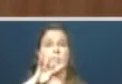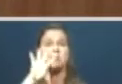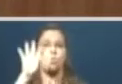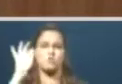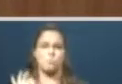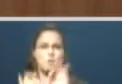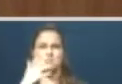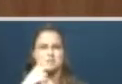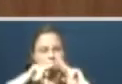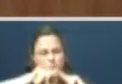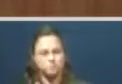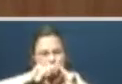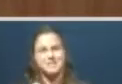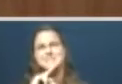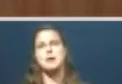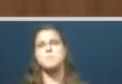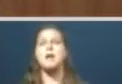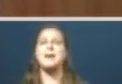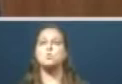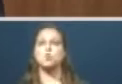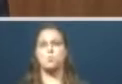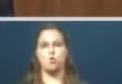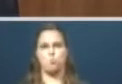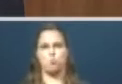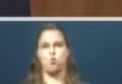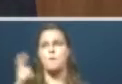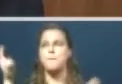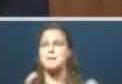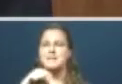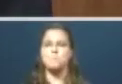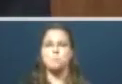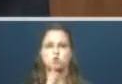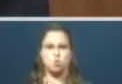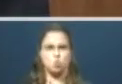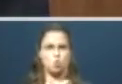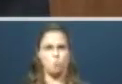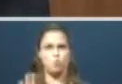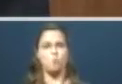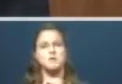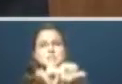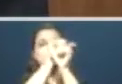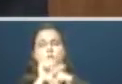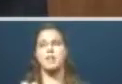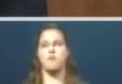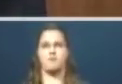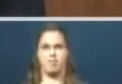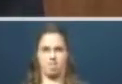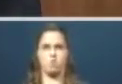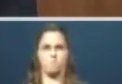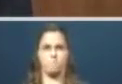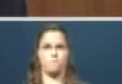son los llamados recursos propios esto es los derivados de los tributos autonómicos y los del modelo de financiación